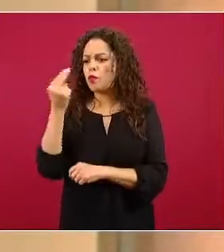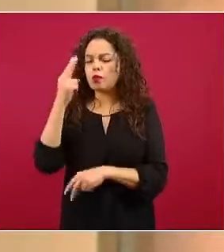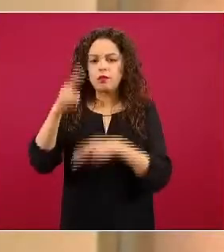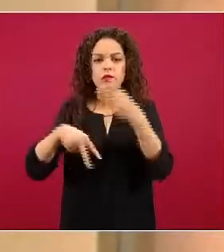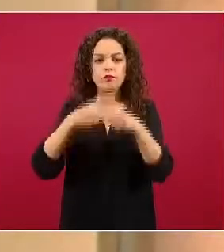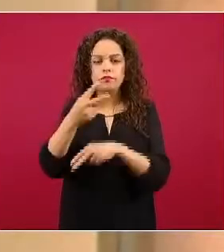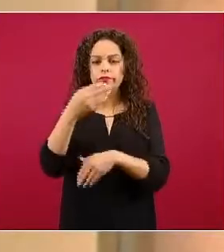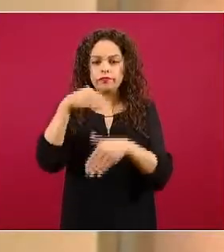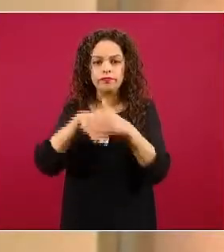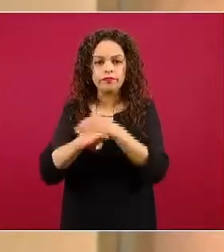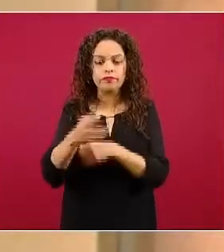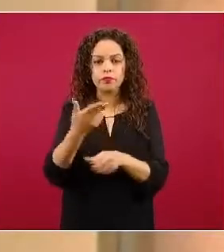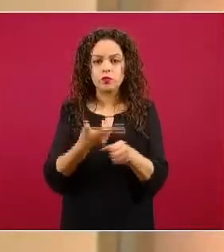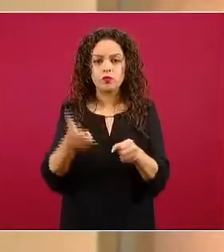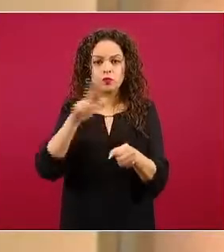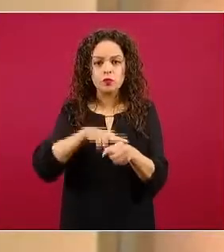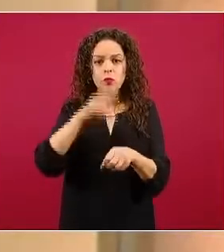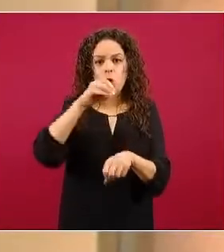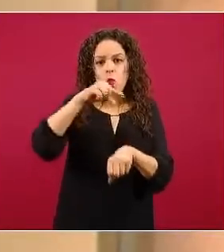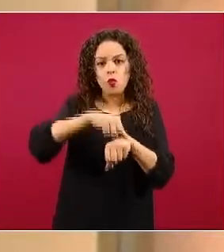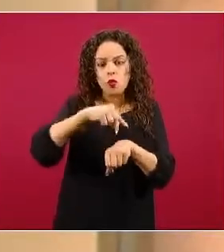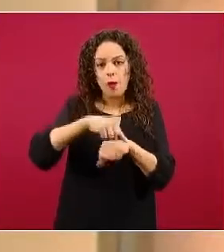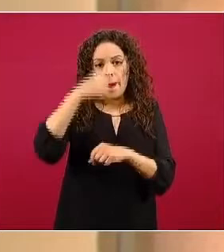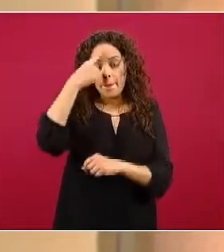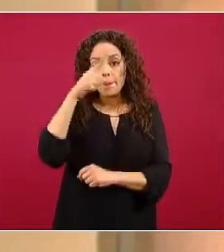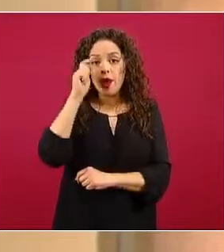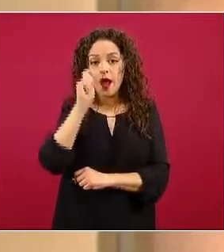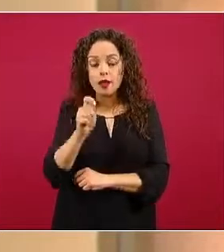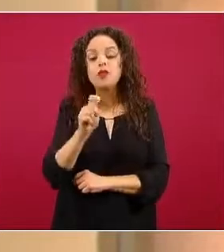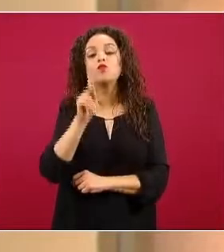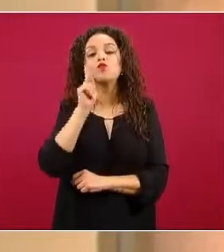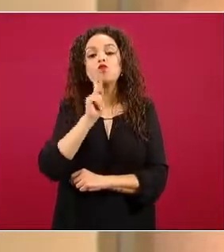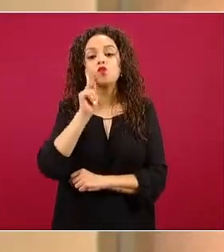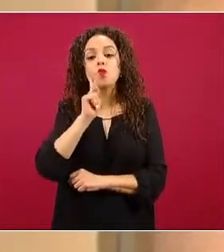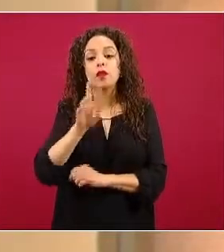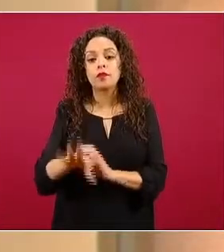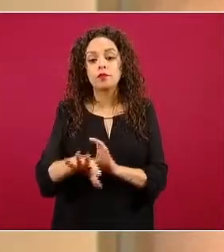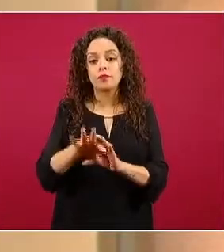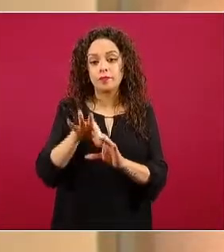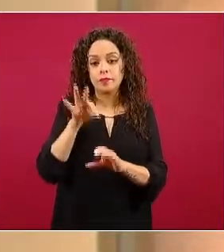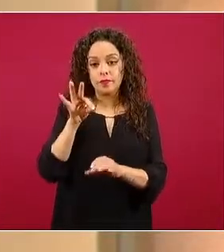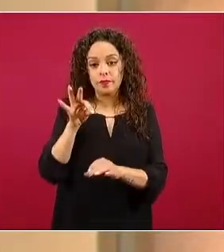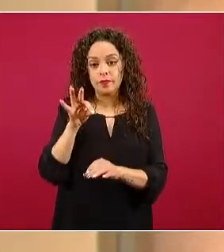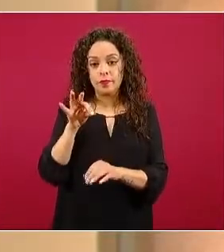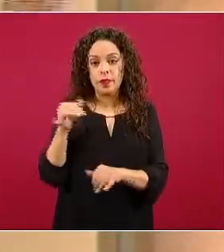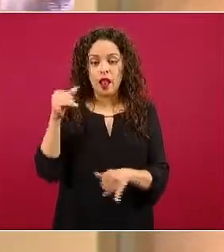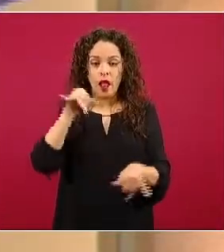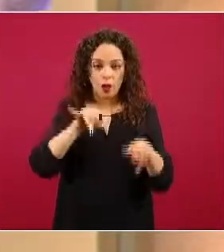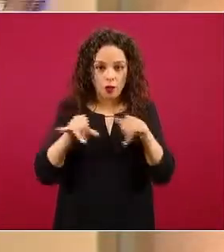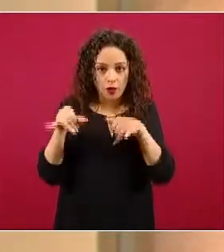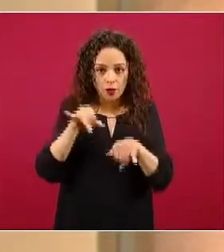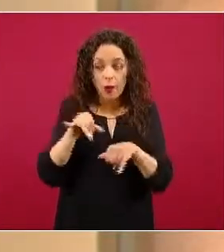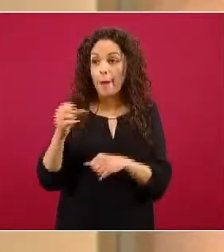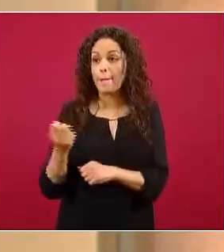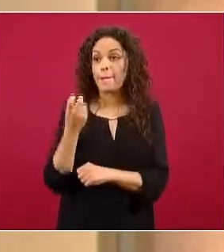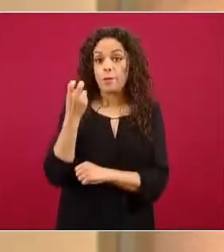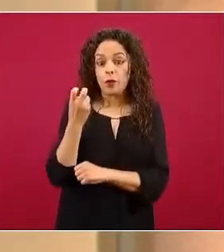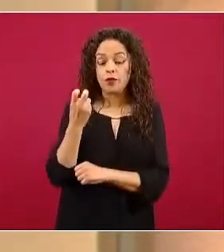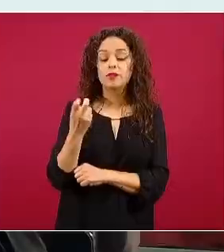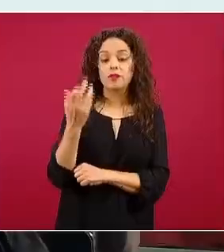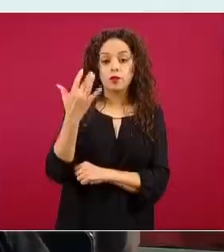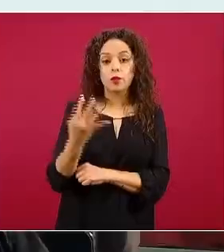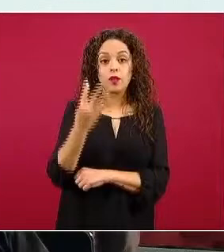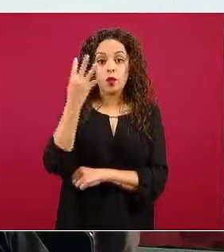servicios de salud para tomar una prueba diagnóstica, y por lo tanto estos